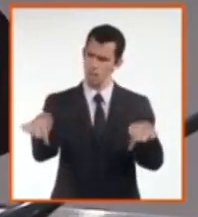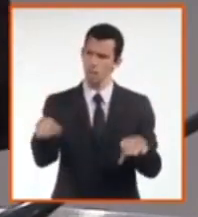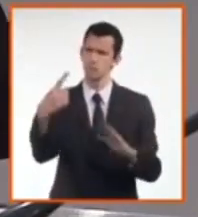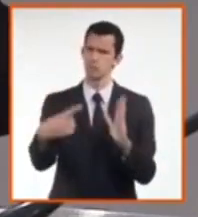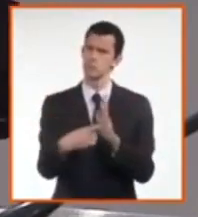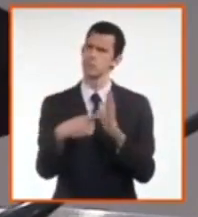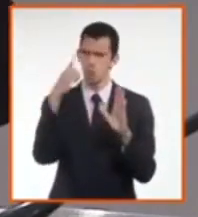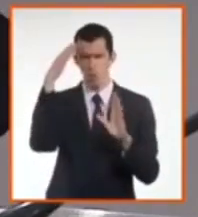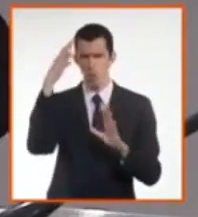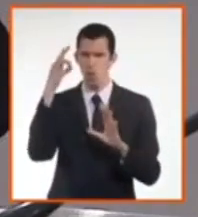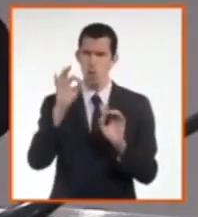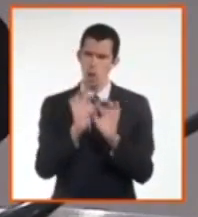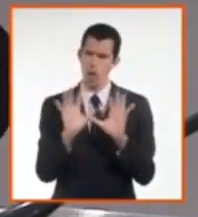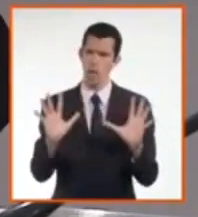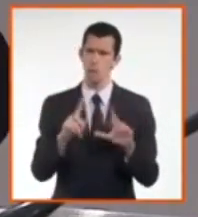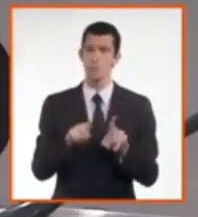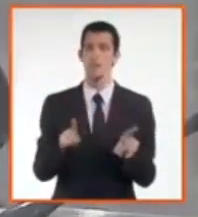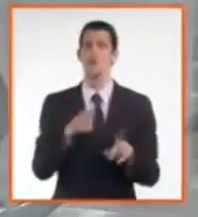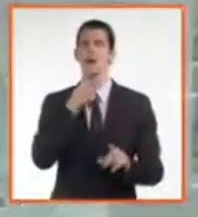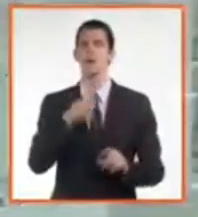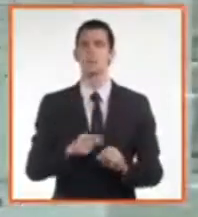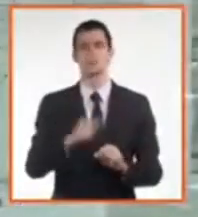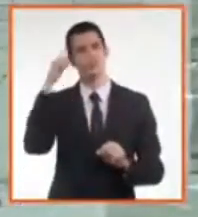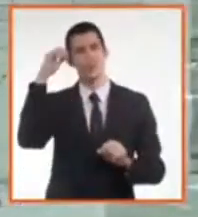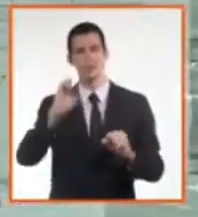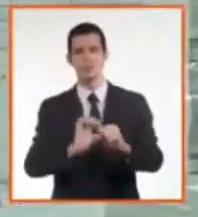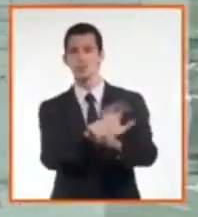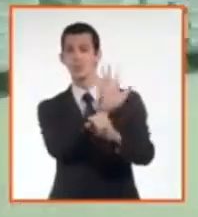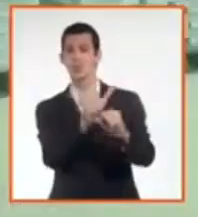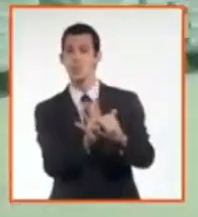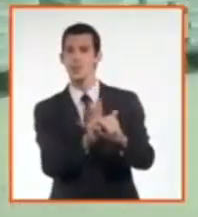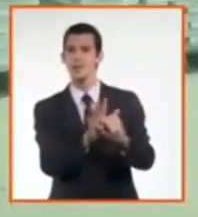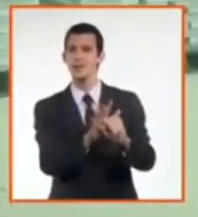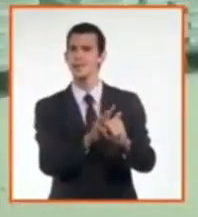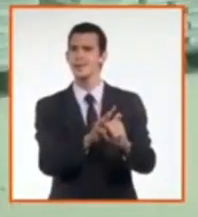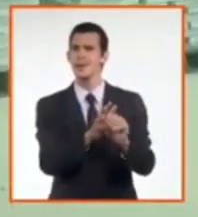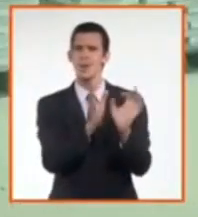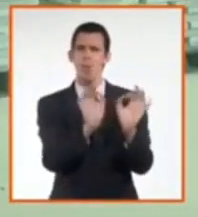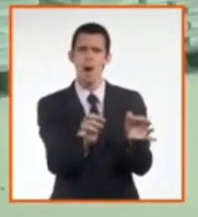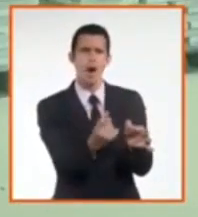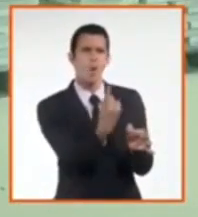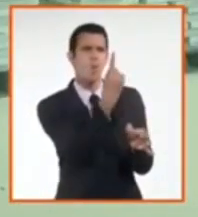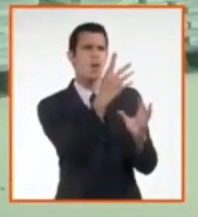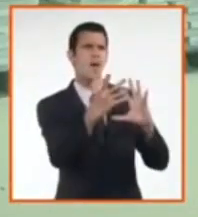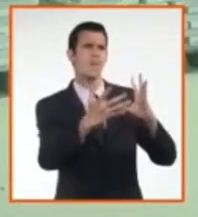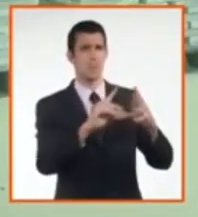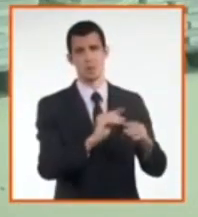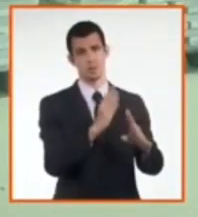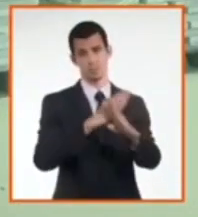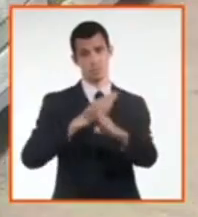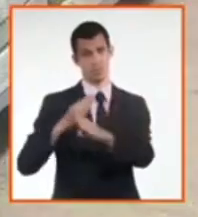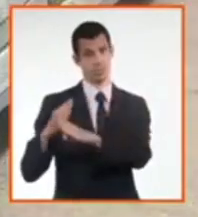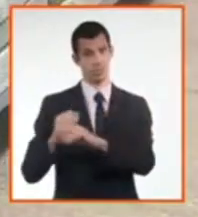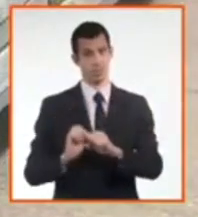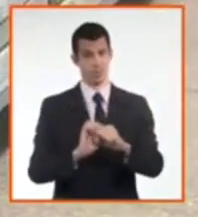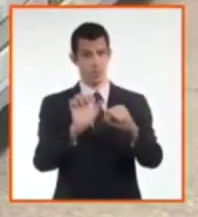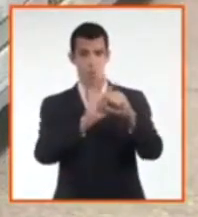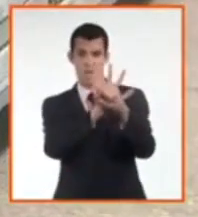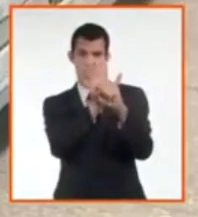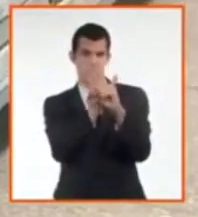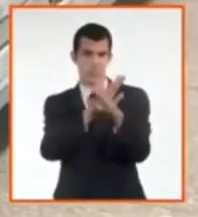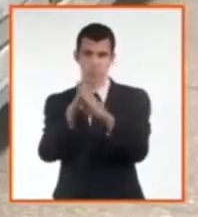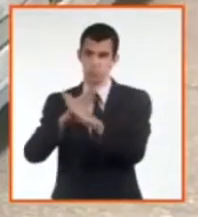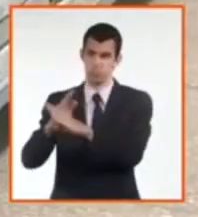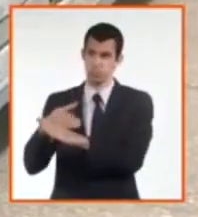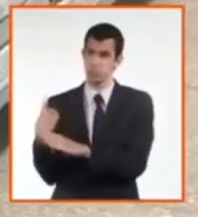la velocidad en que aparecieron nuevas variantes fue más rápida que la capacidad no sólo nuestra sino en el mundo de lograr actualizar la vacuna cuando